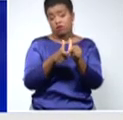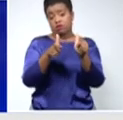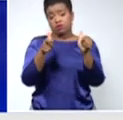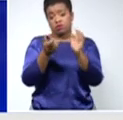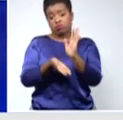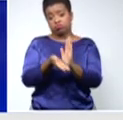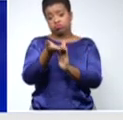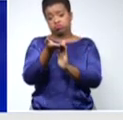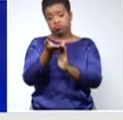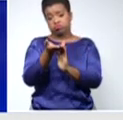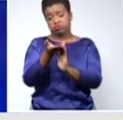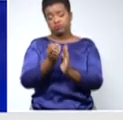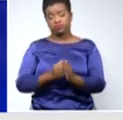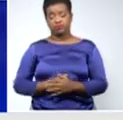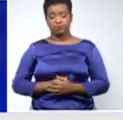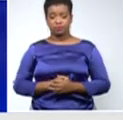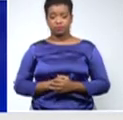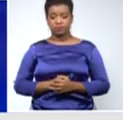ese territorio.